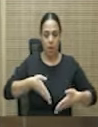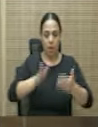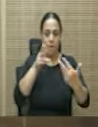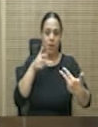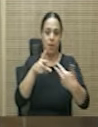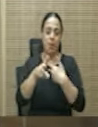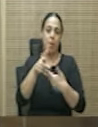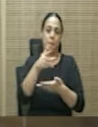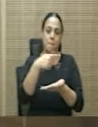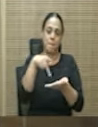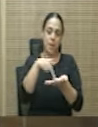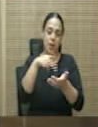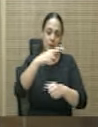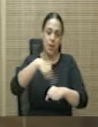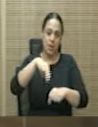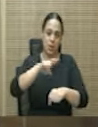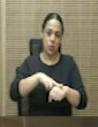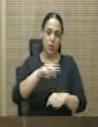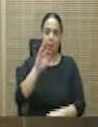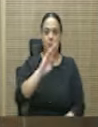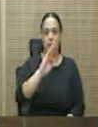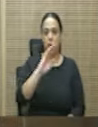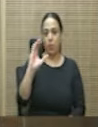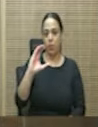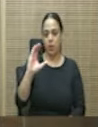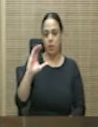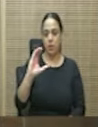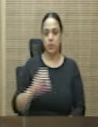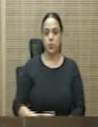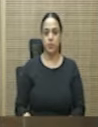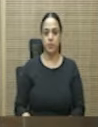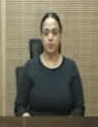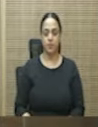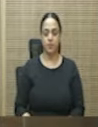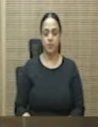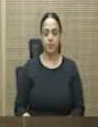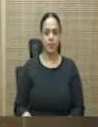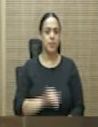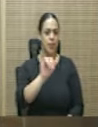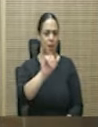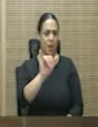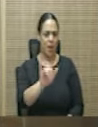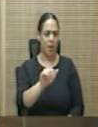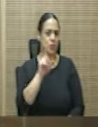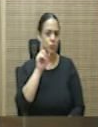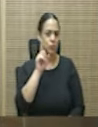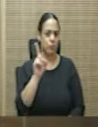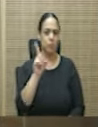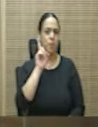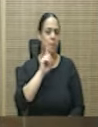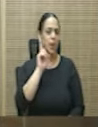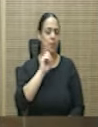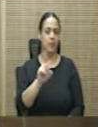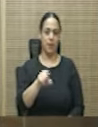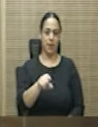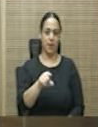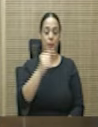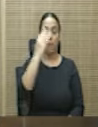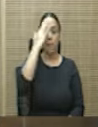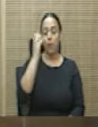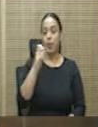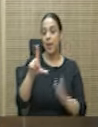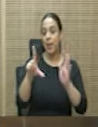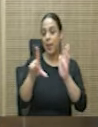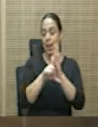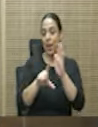parque nacional braulio carrillo esto no es cierto señor presidente cuando se aprobó la ley de creación